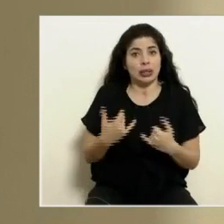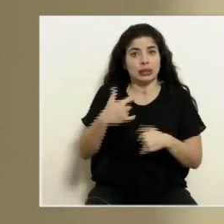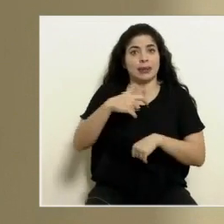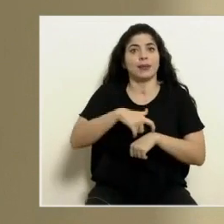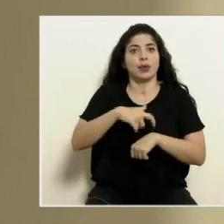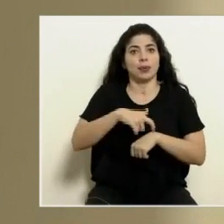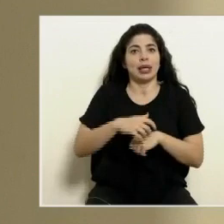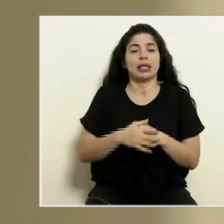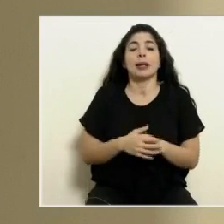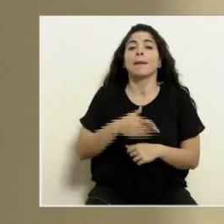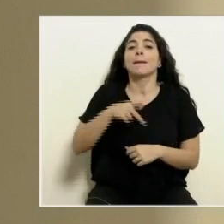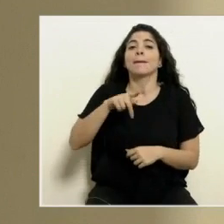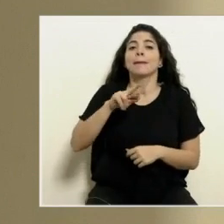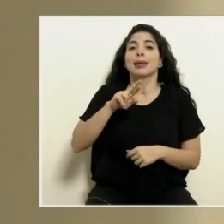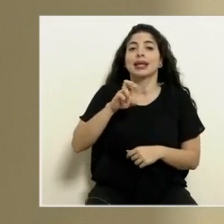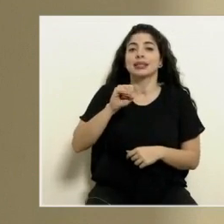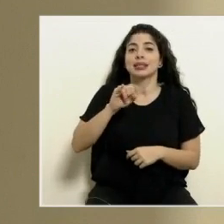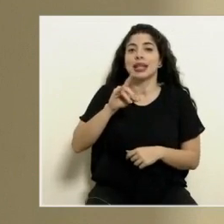este momento.